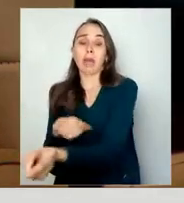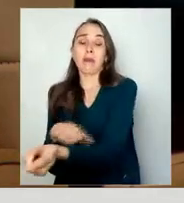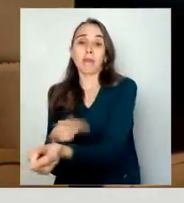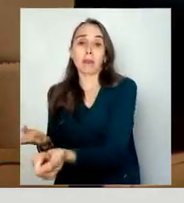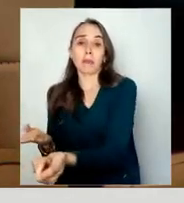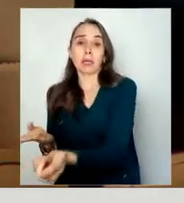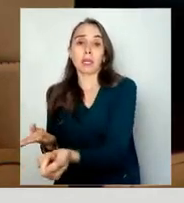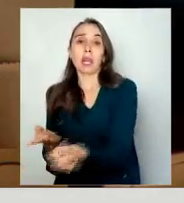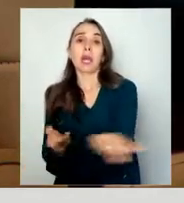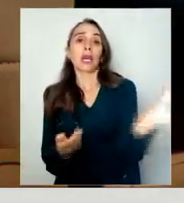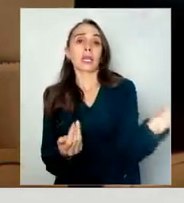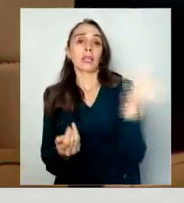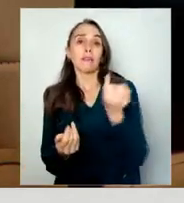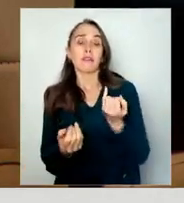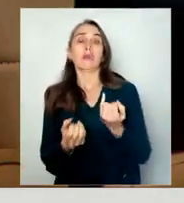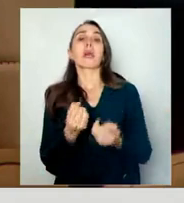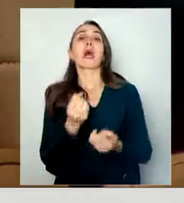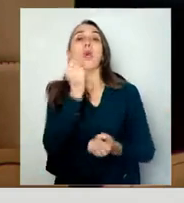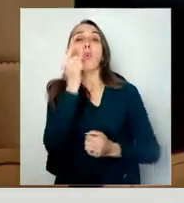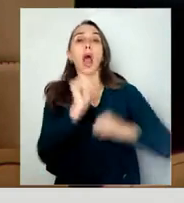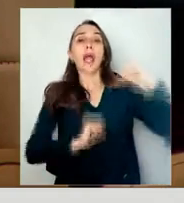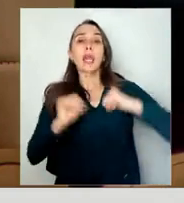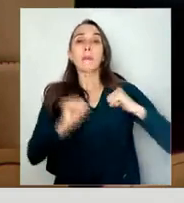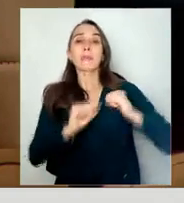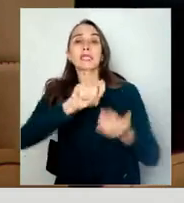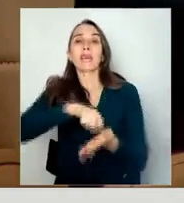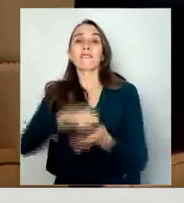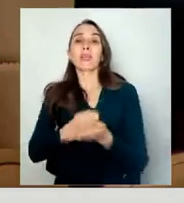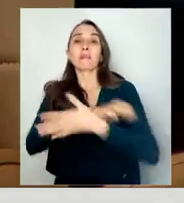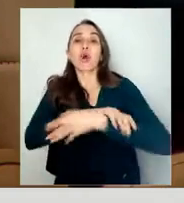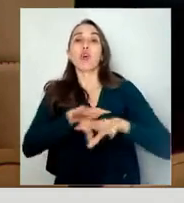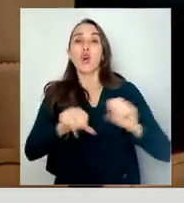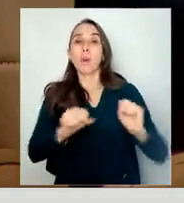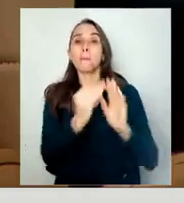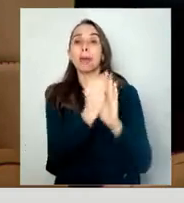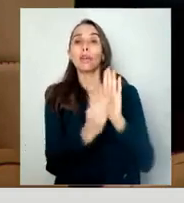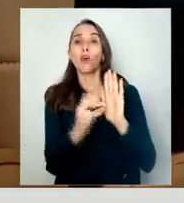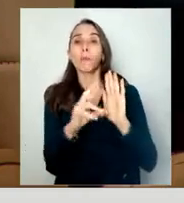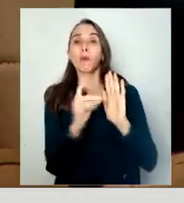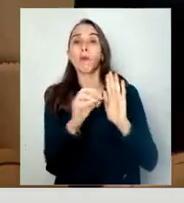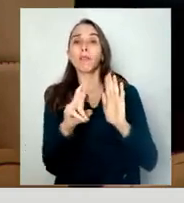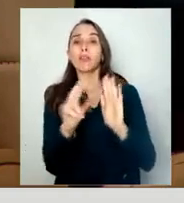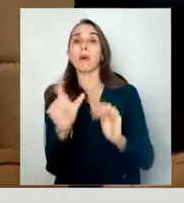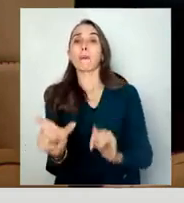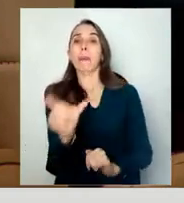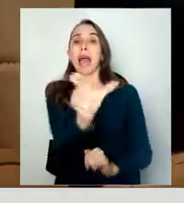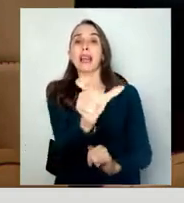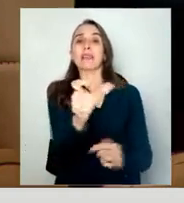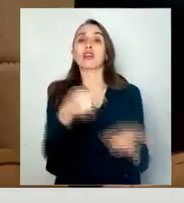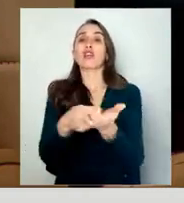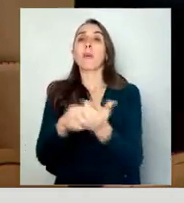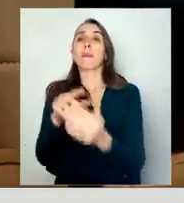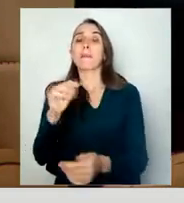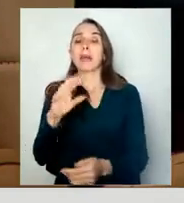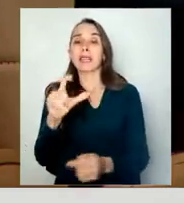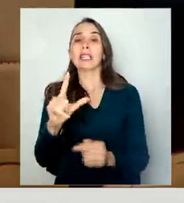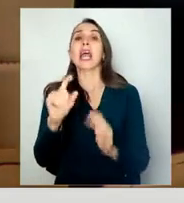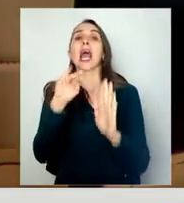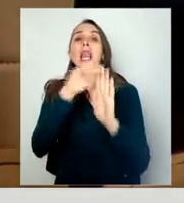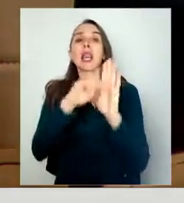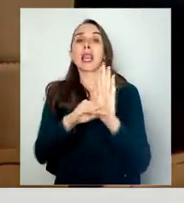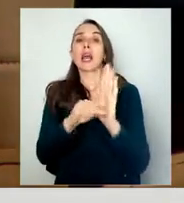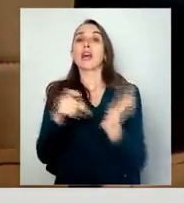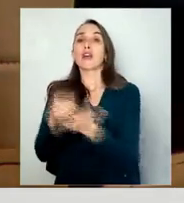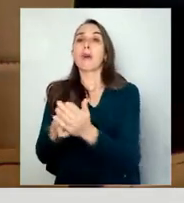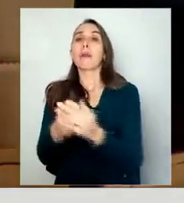el listado de proveedores en convenio con las tarjetas del banco de materiales el estado de pago de proveedores de Tales convenios y la nómina